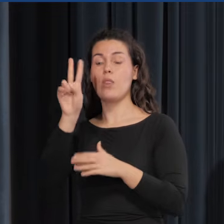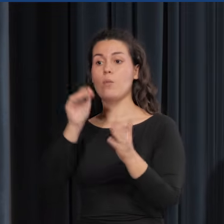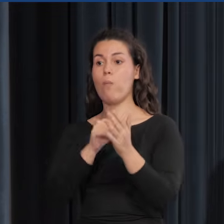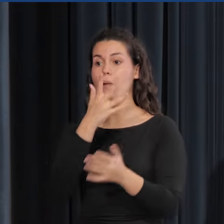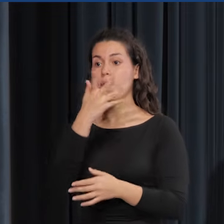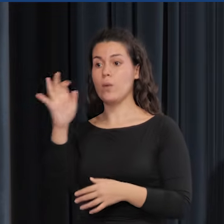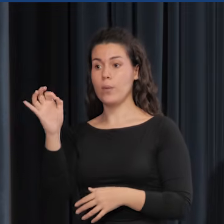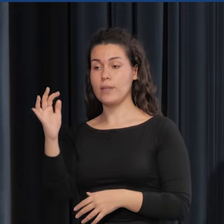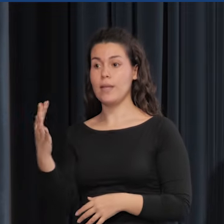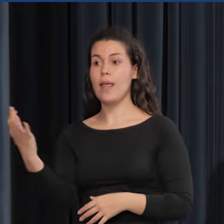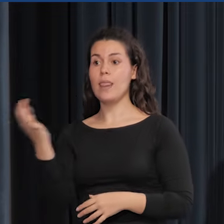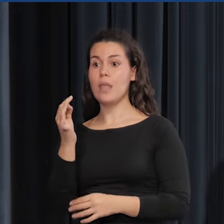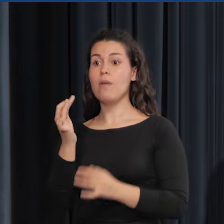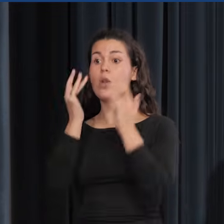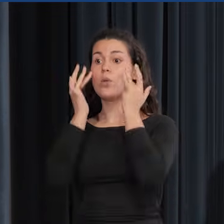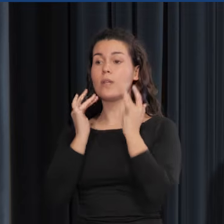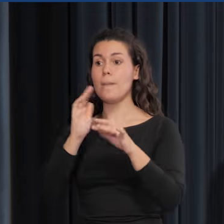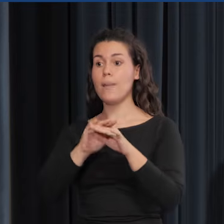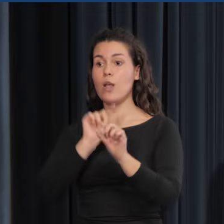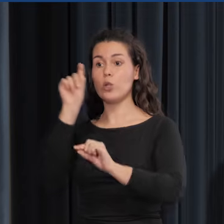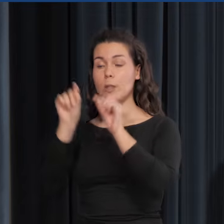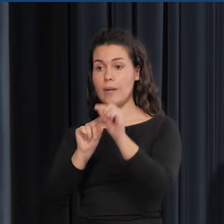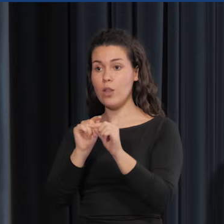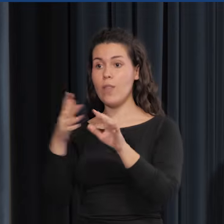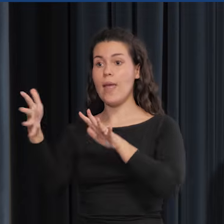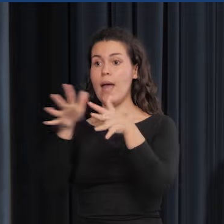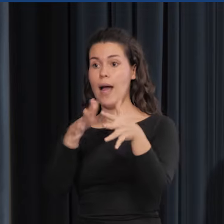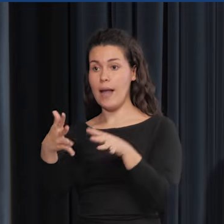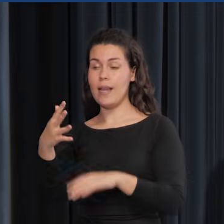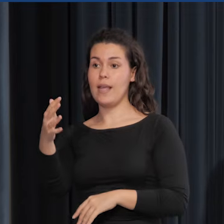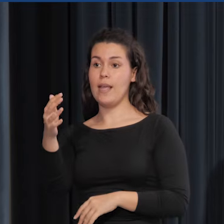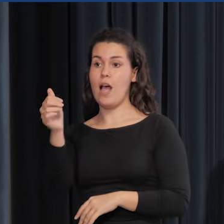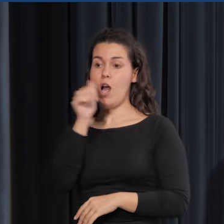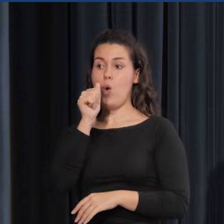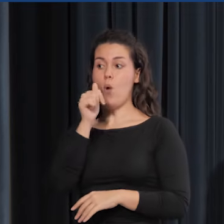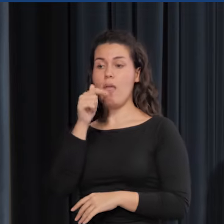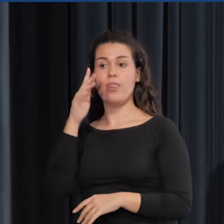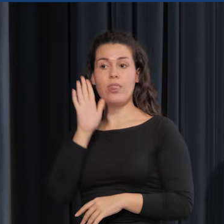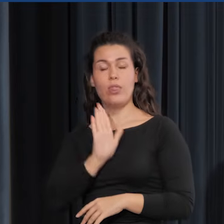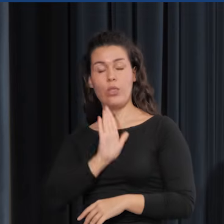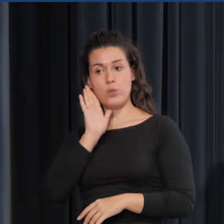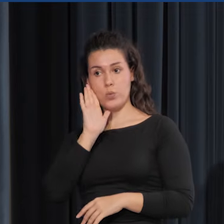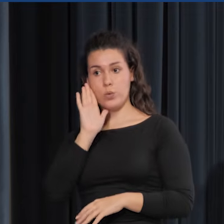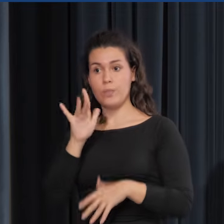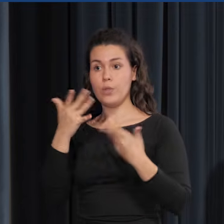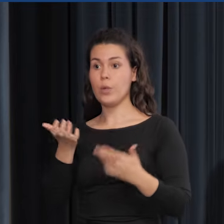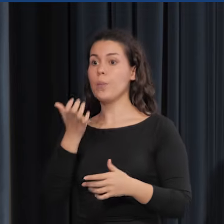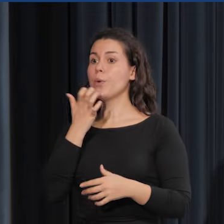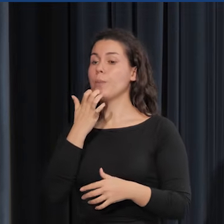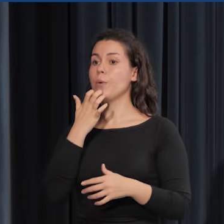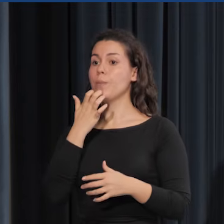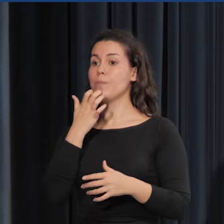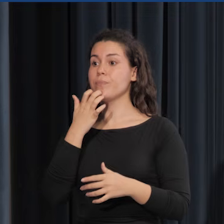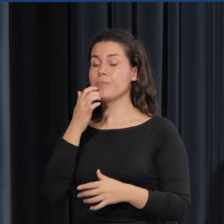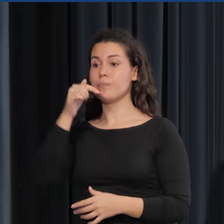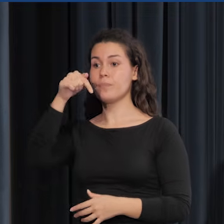neutralidad en contaminación del aire, del agua y del suelo. Entonces, ¿cómo podemos saber nosotros, por ejemplo, la calidad del aire